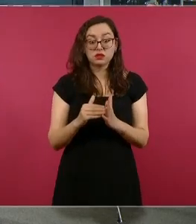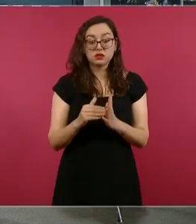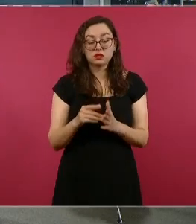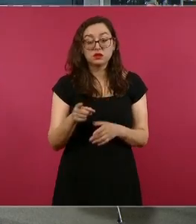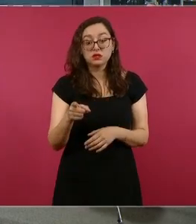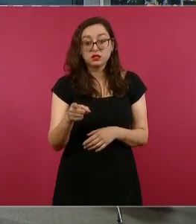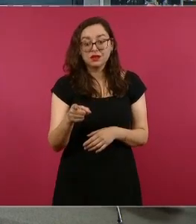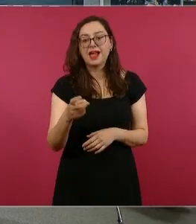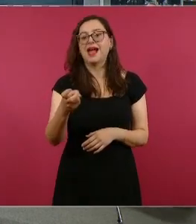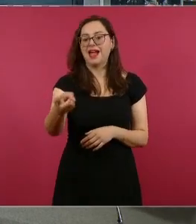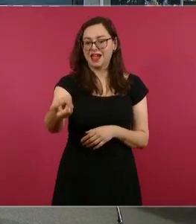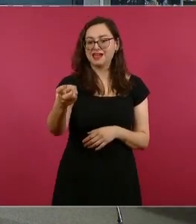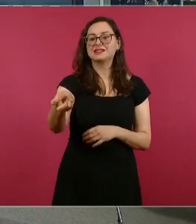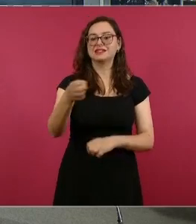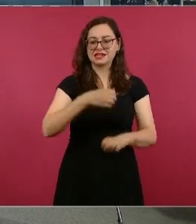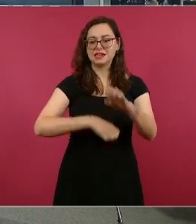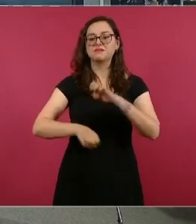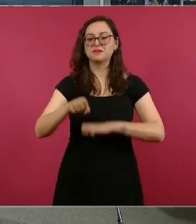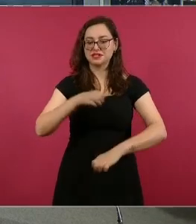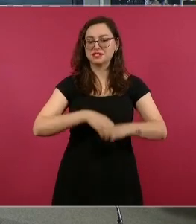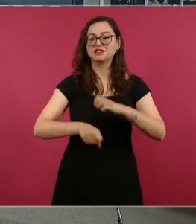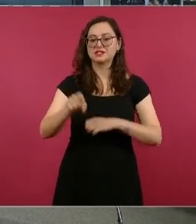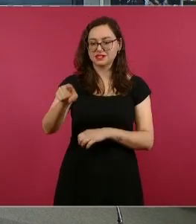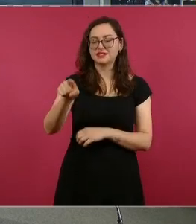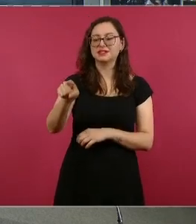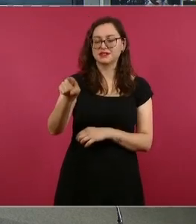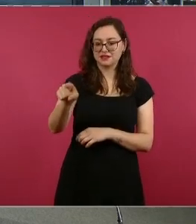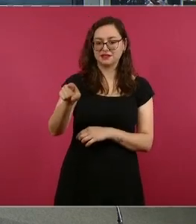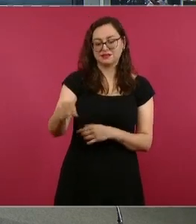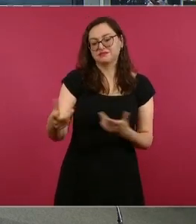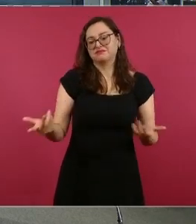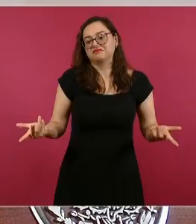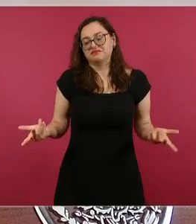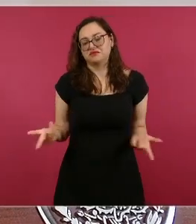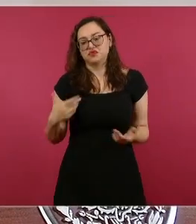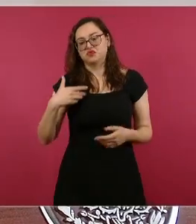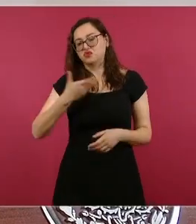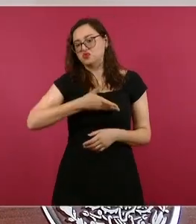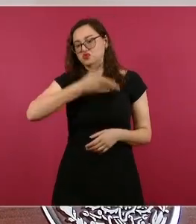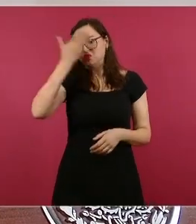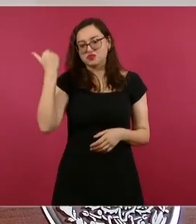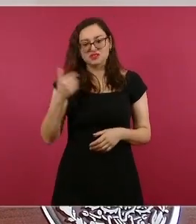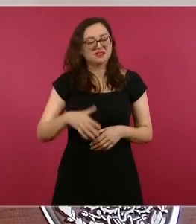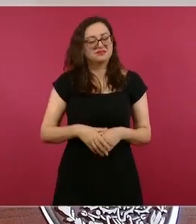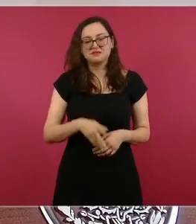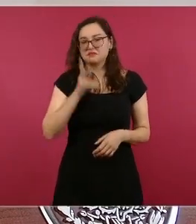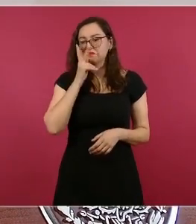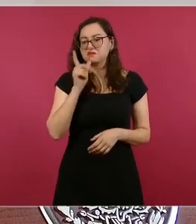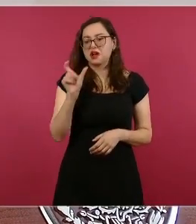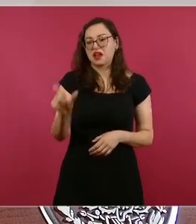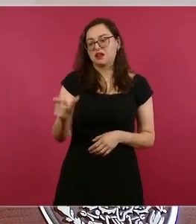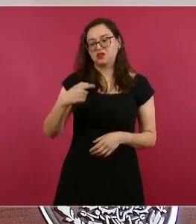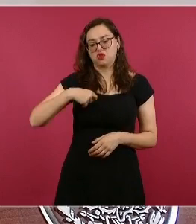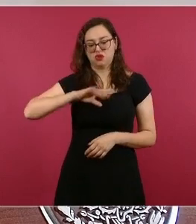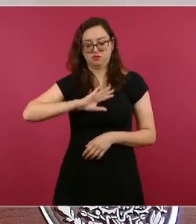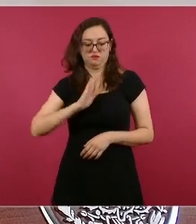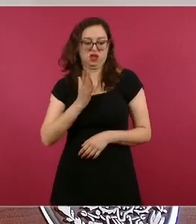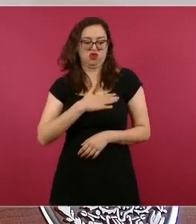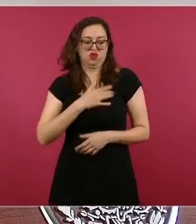Cosas. Es que yo no lo… Pues ya ven que yo apenas hablo el